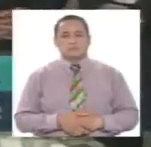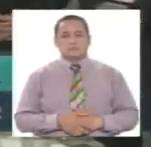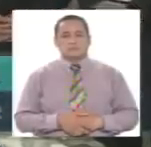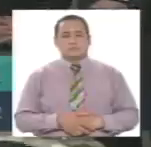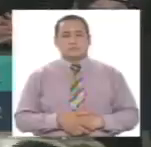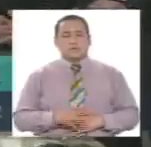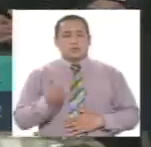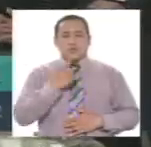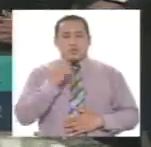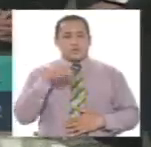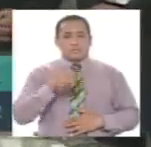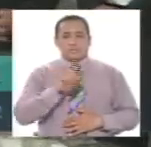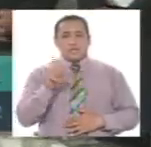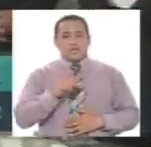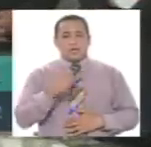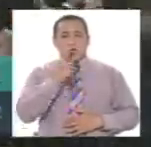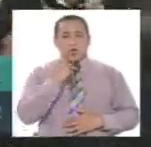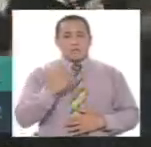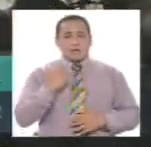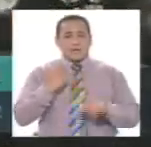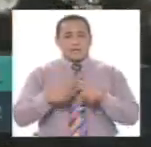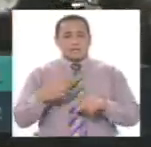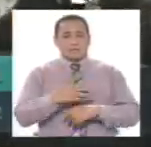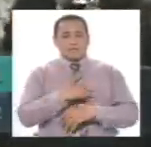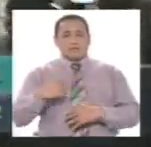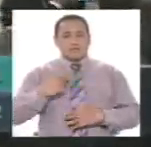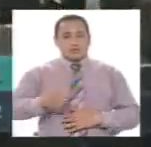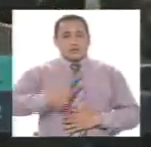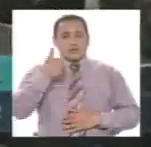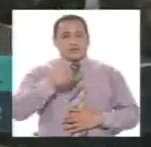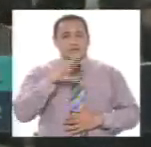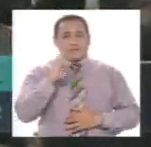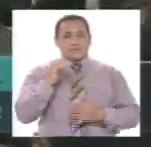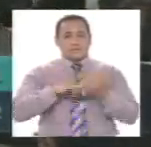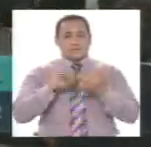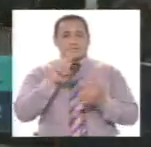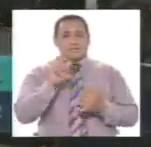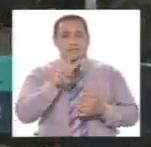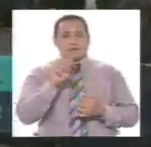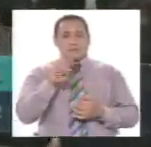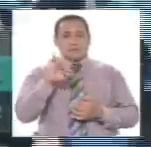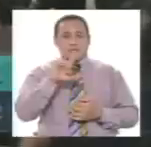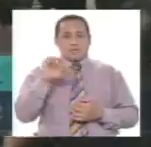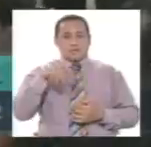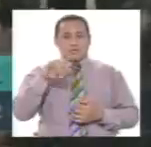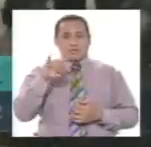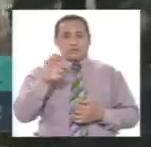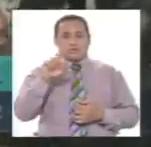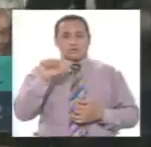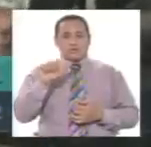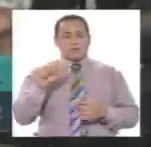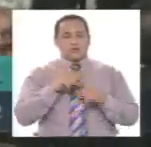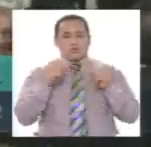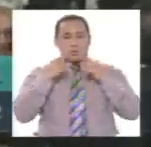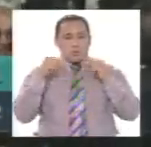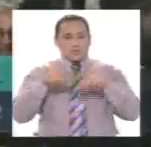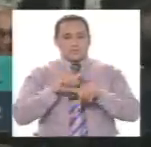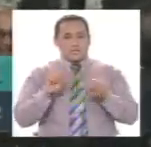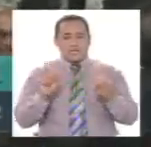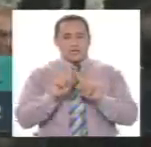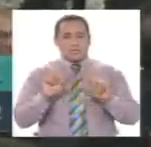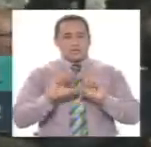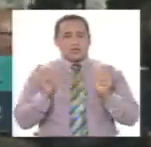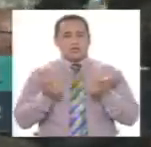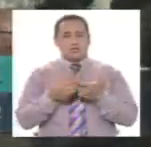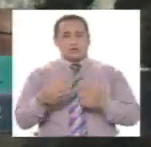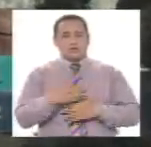No se encuentra, por cierto, César Villanueva, quien ha dejado el cargo de la presidencia del Consejo